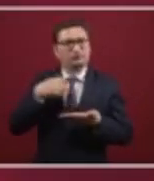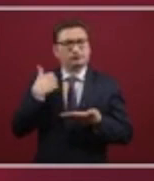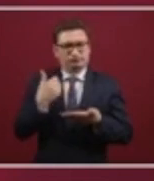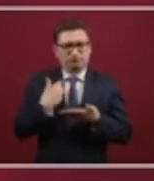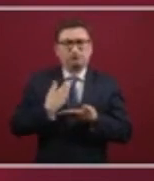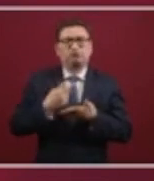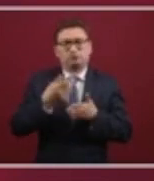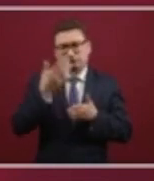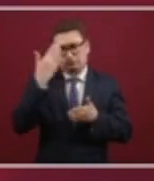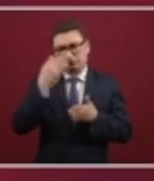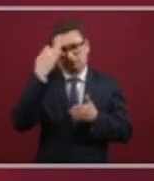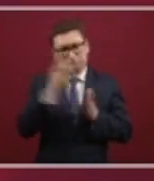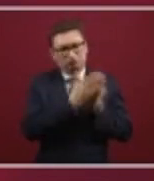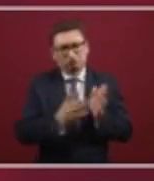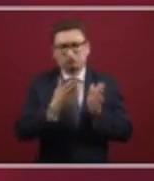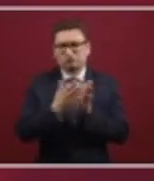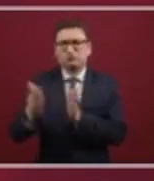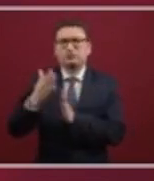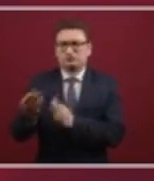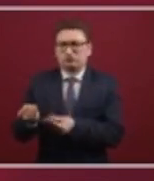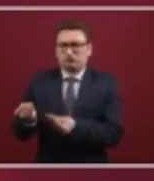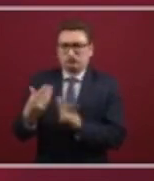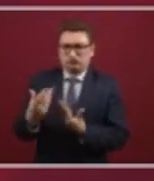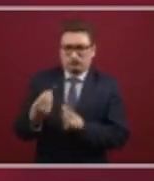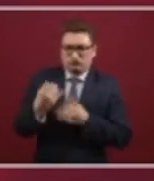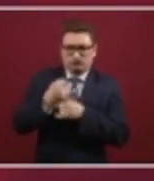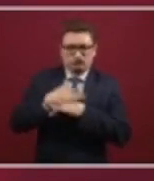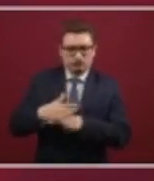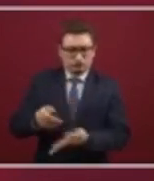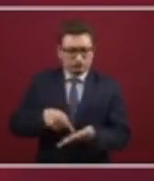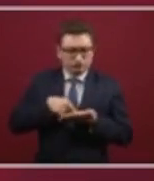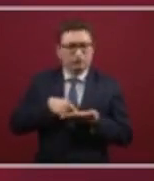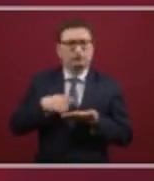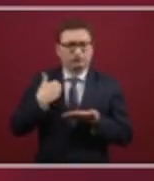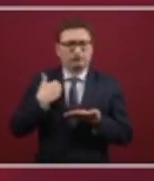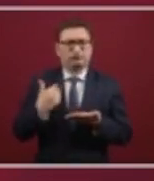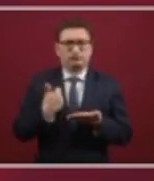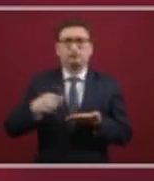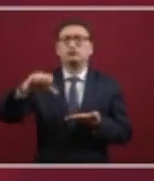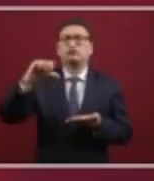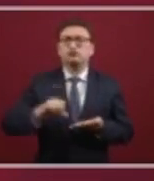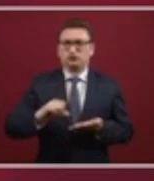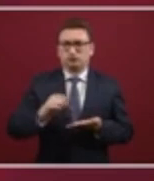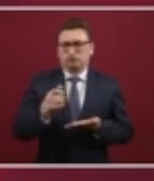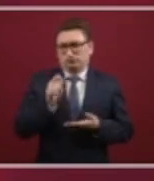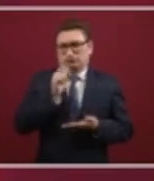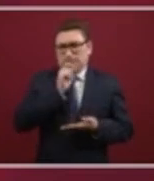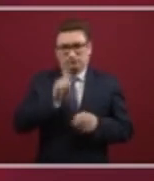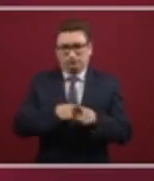periódica sobre esto, y hoy nos informaban